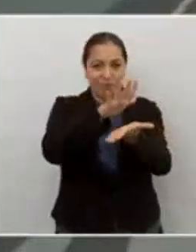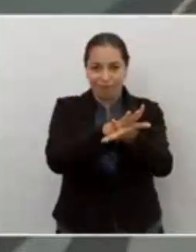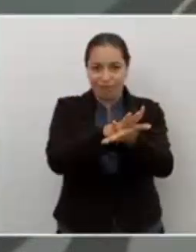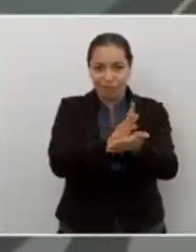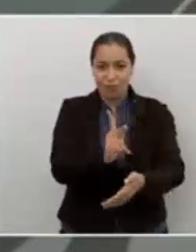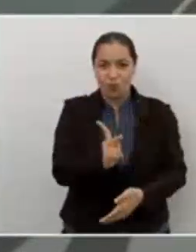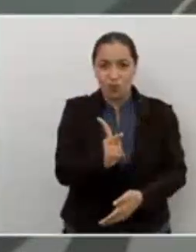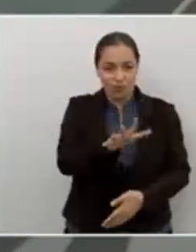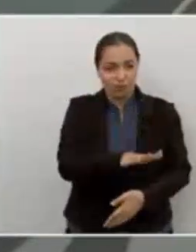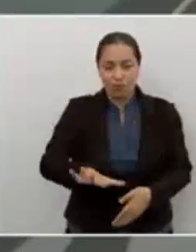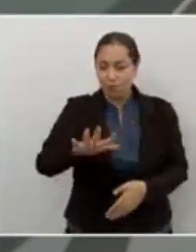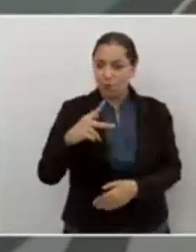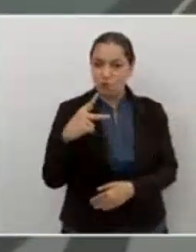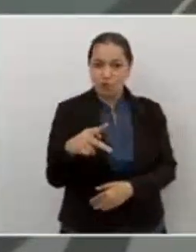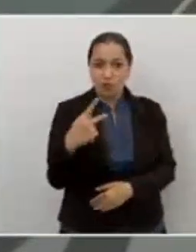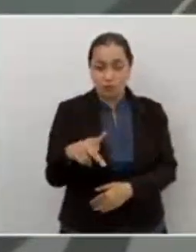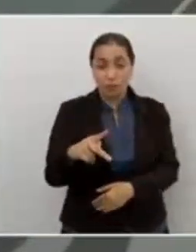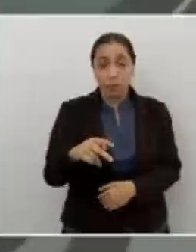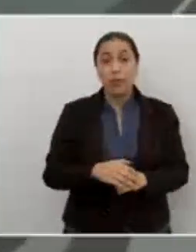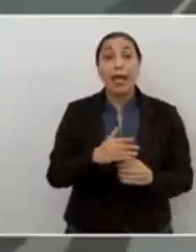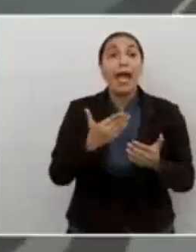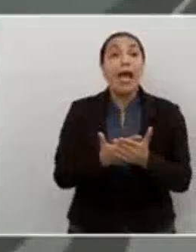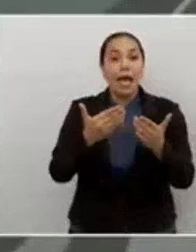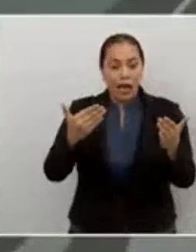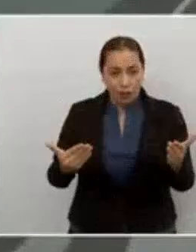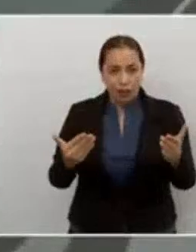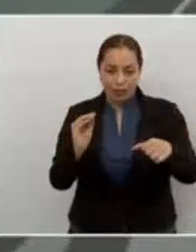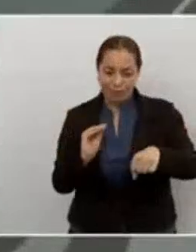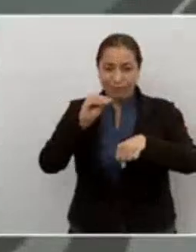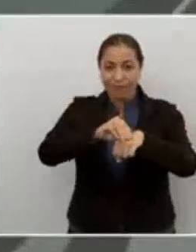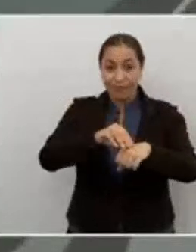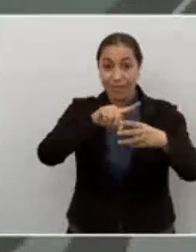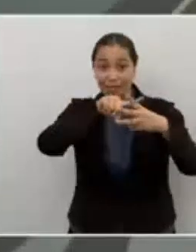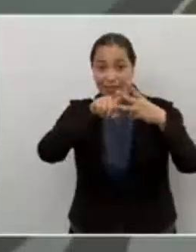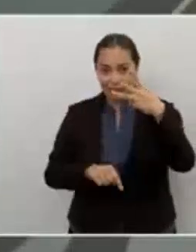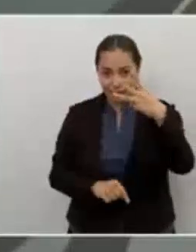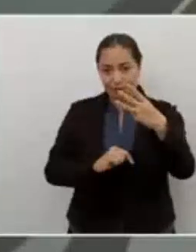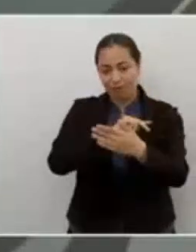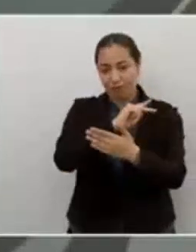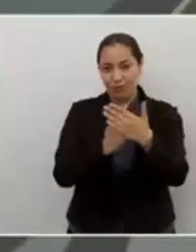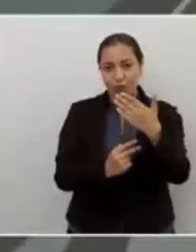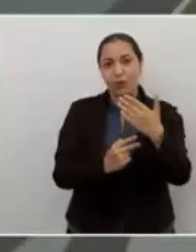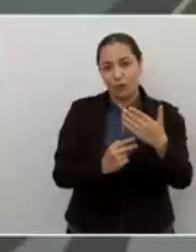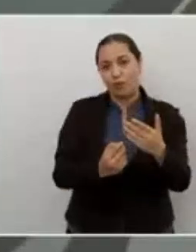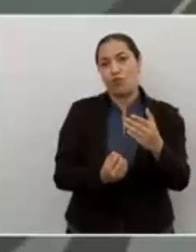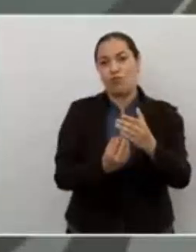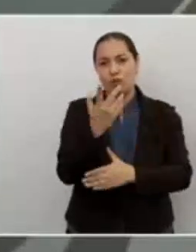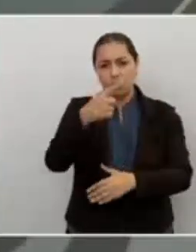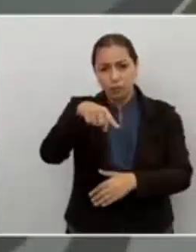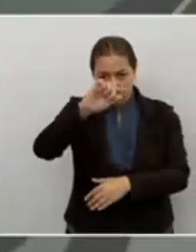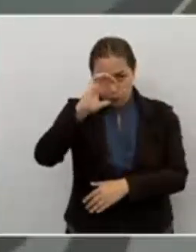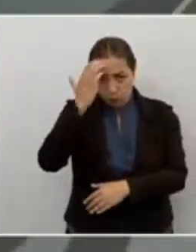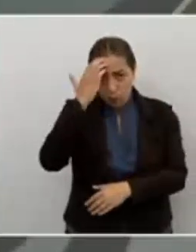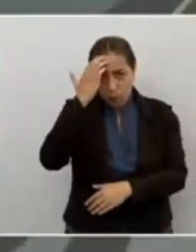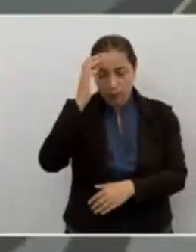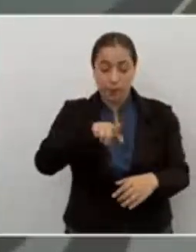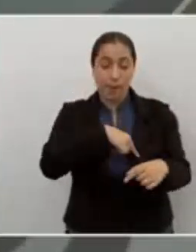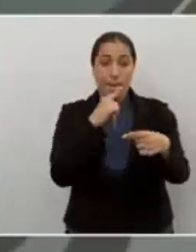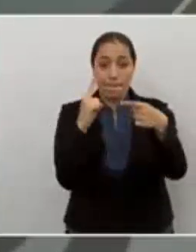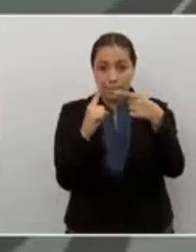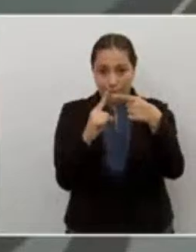Y ahora hay 3 programas nuevos, ya los conocen. El primero,